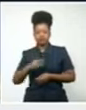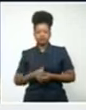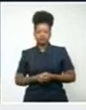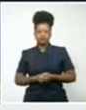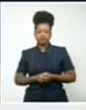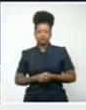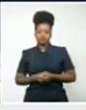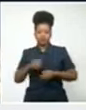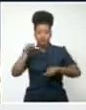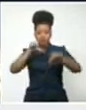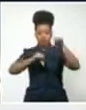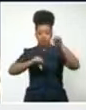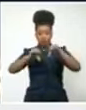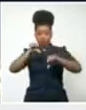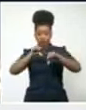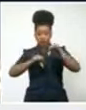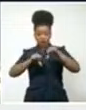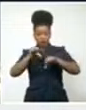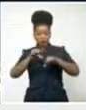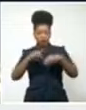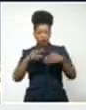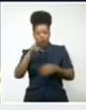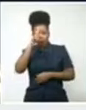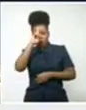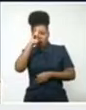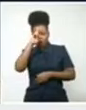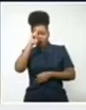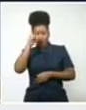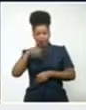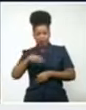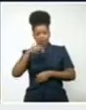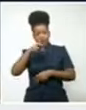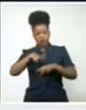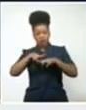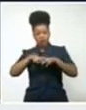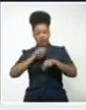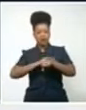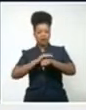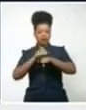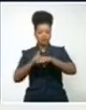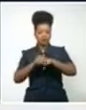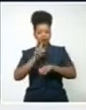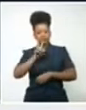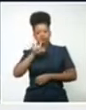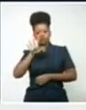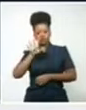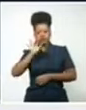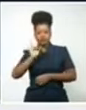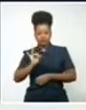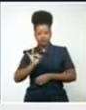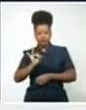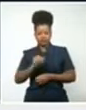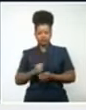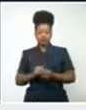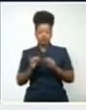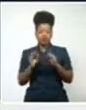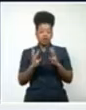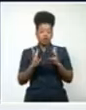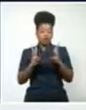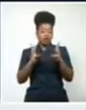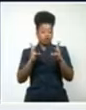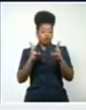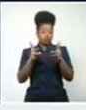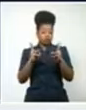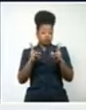Laboratorio de Biología Molecular del Hospital Hermanos Ameijeira, 257. Como resultado